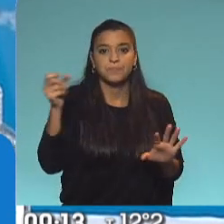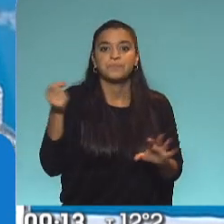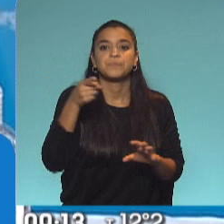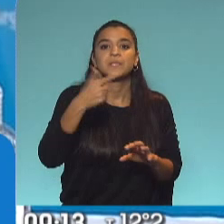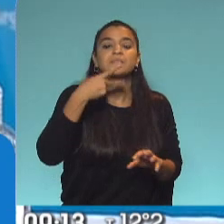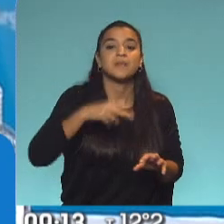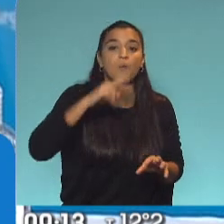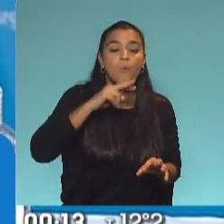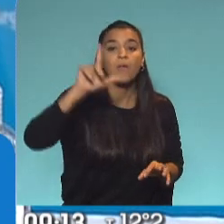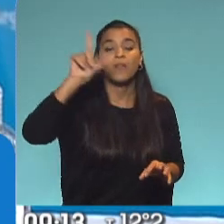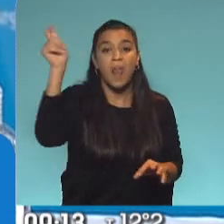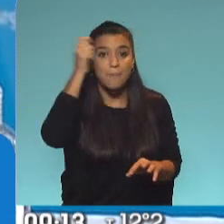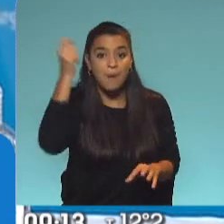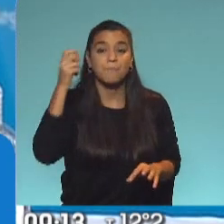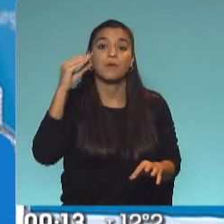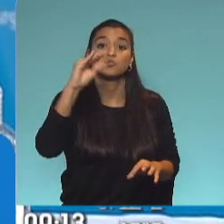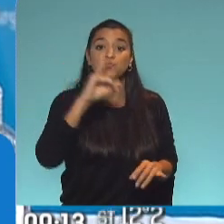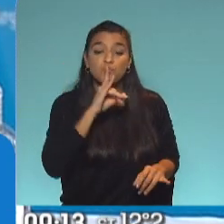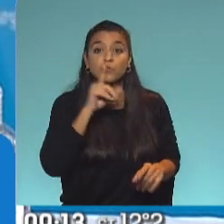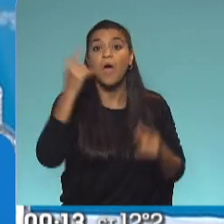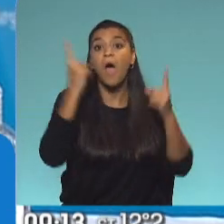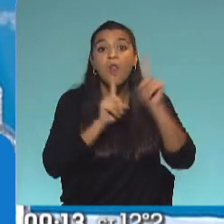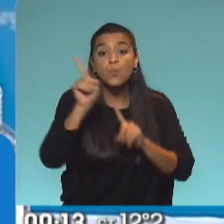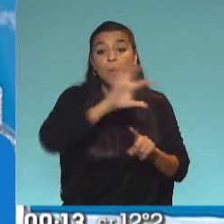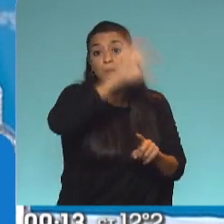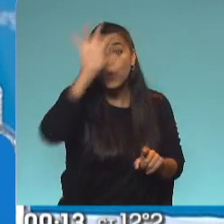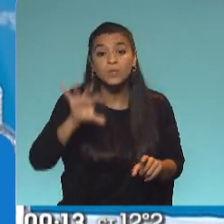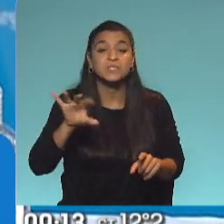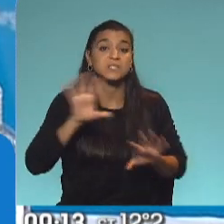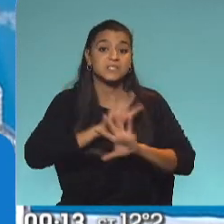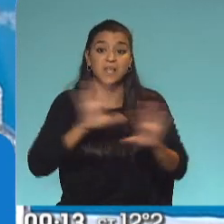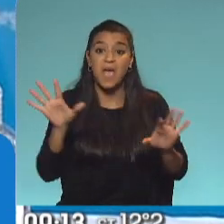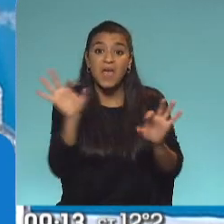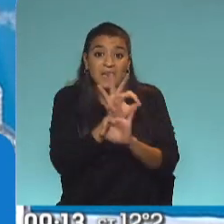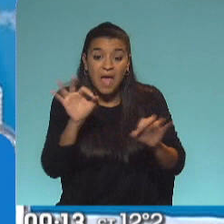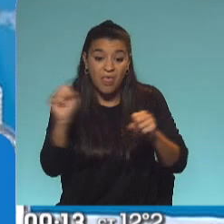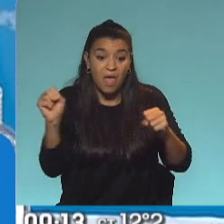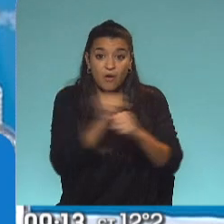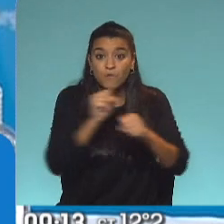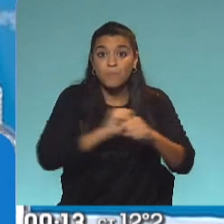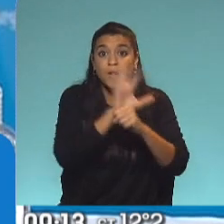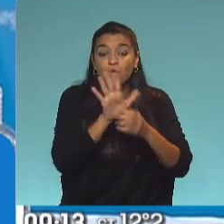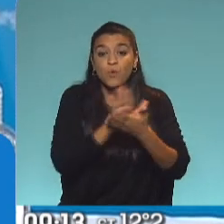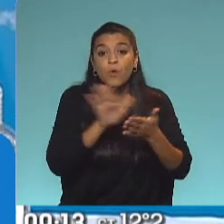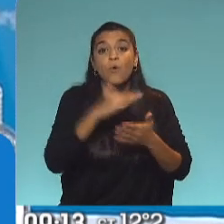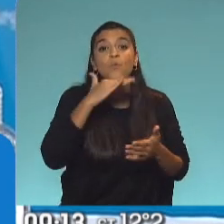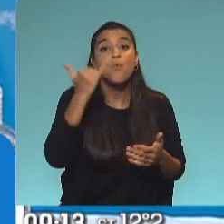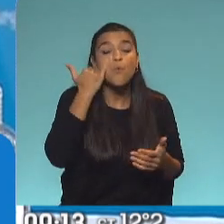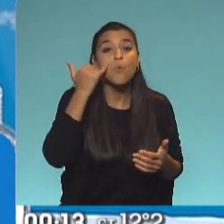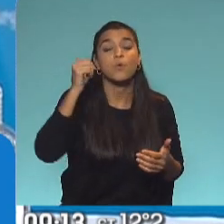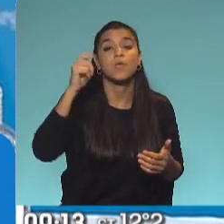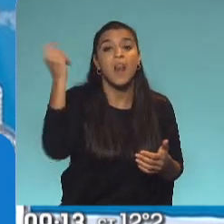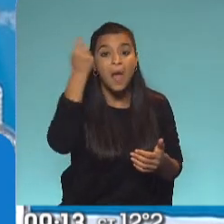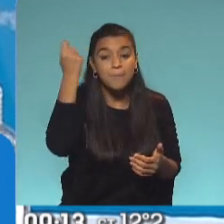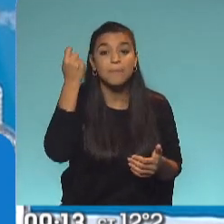que son san juan la pampa y chubut y hay provincias que no han notificado casos nuevos en los últimos 14 días como jujuy la pampa san juan